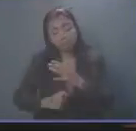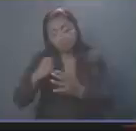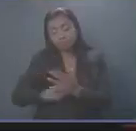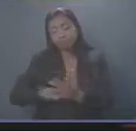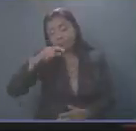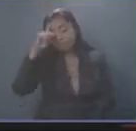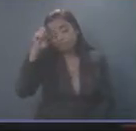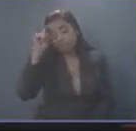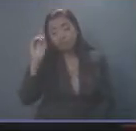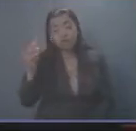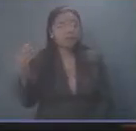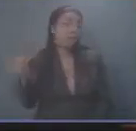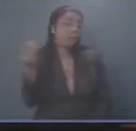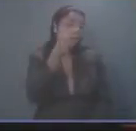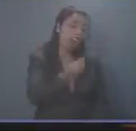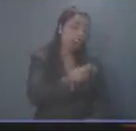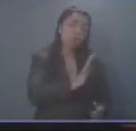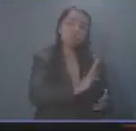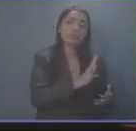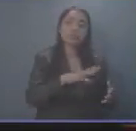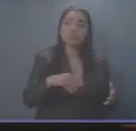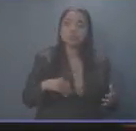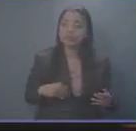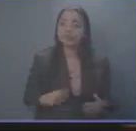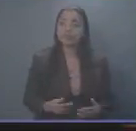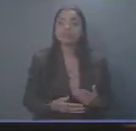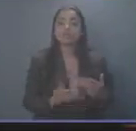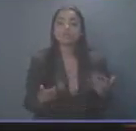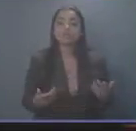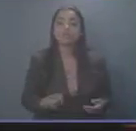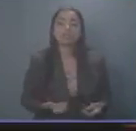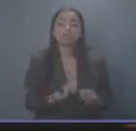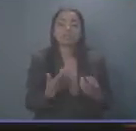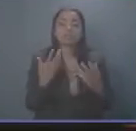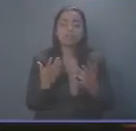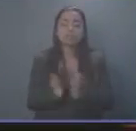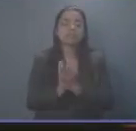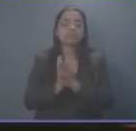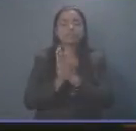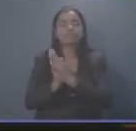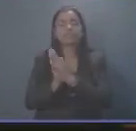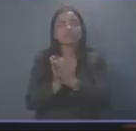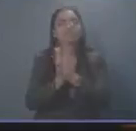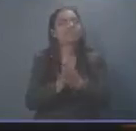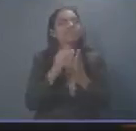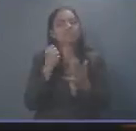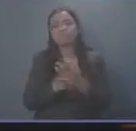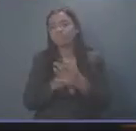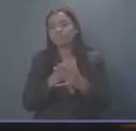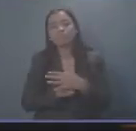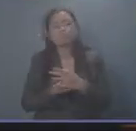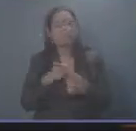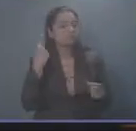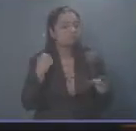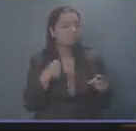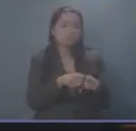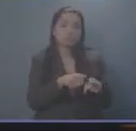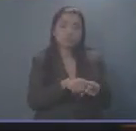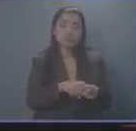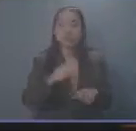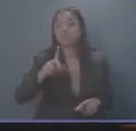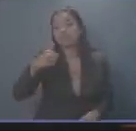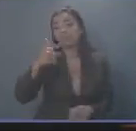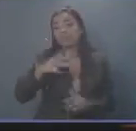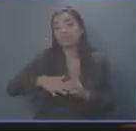de su familia. Pero también abogamos por esos otros miles de compatriotas que están allá en otra